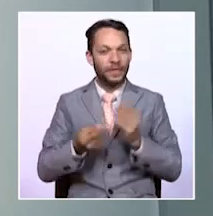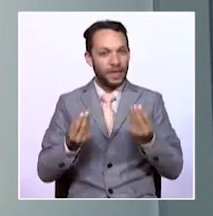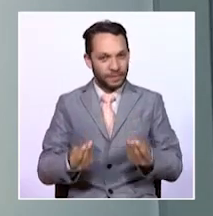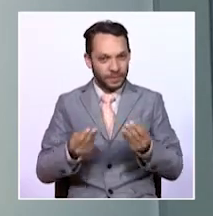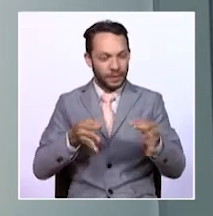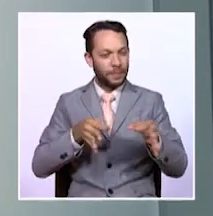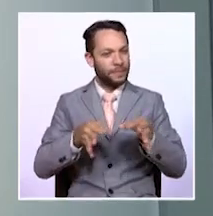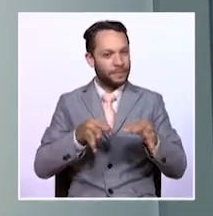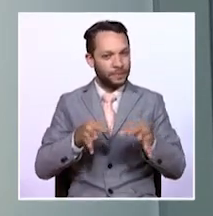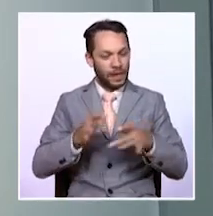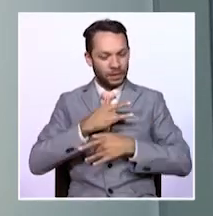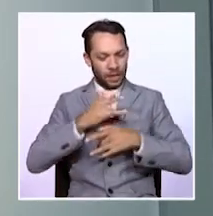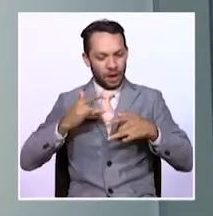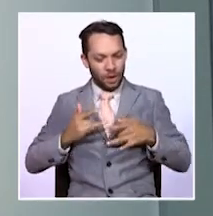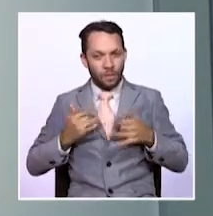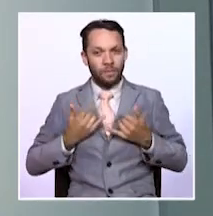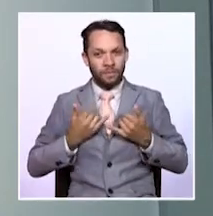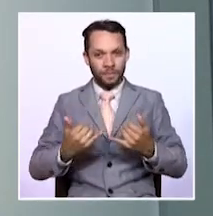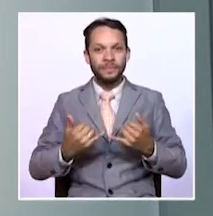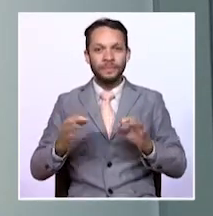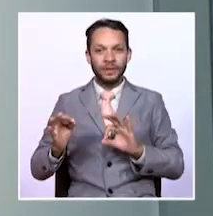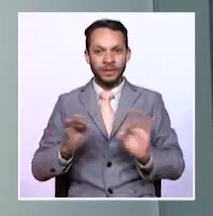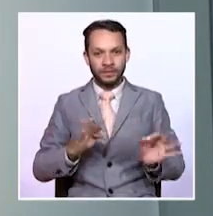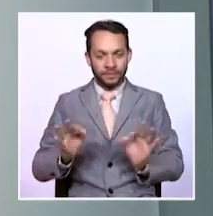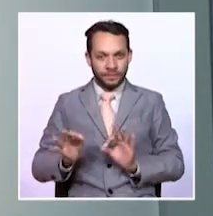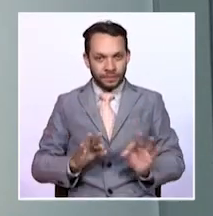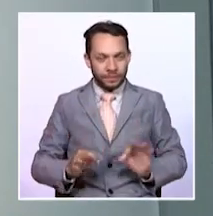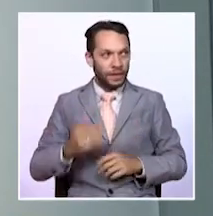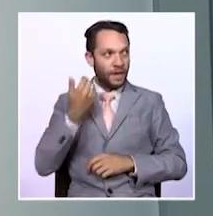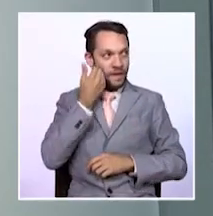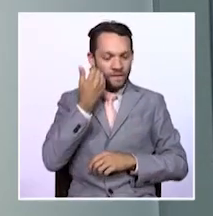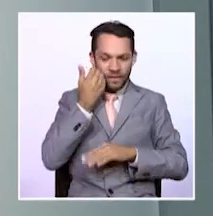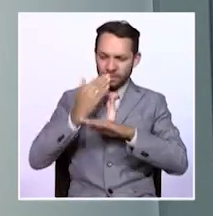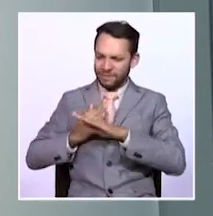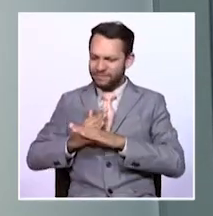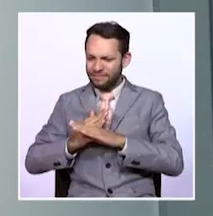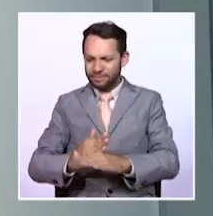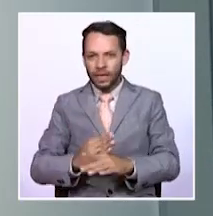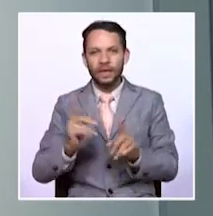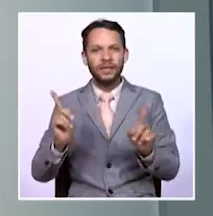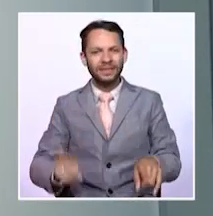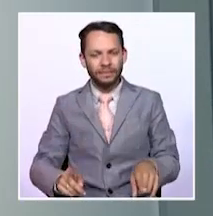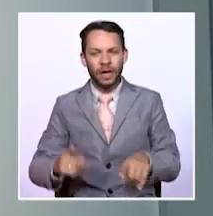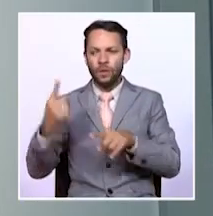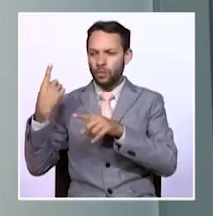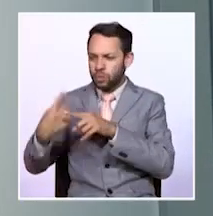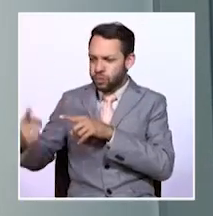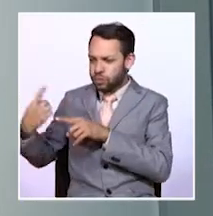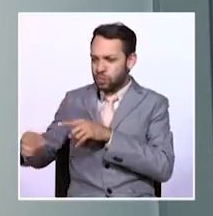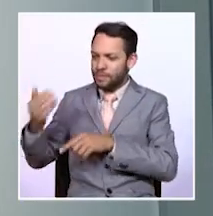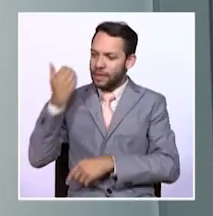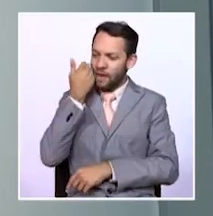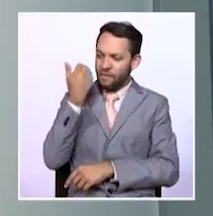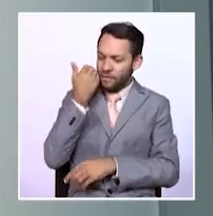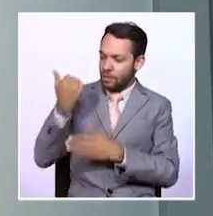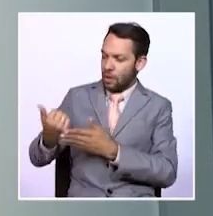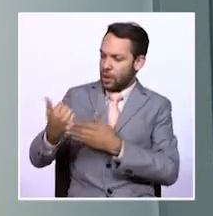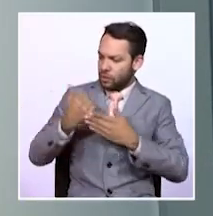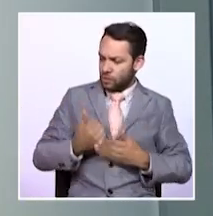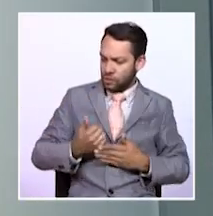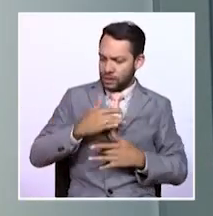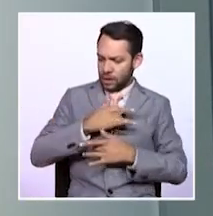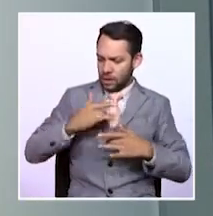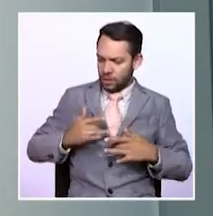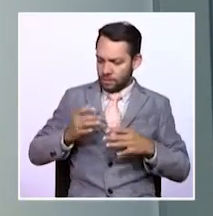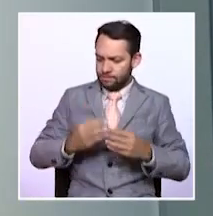la buena salud, para prevenir la enfermedad, para orientarnos sobre diferentes opciones diagnósticas y terapéuticas de